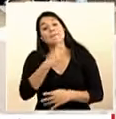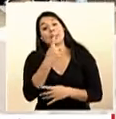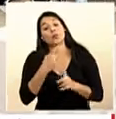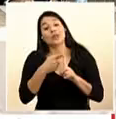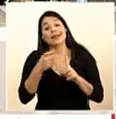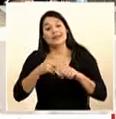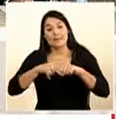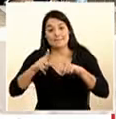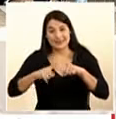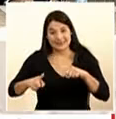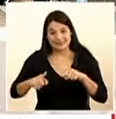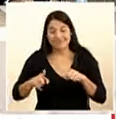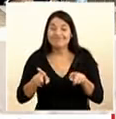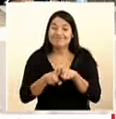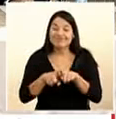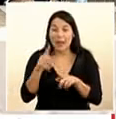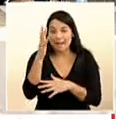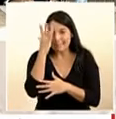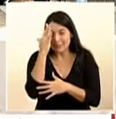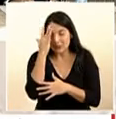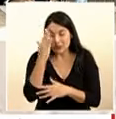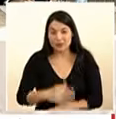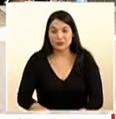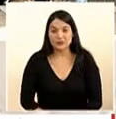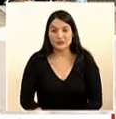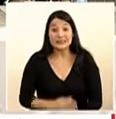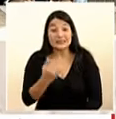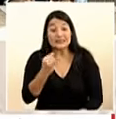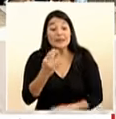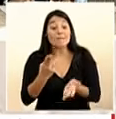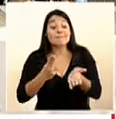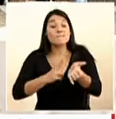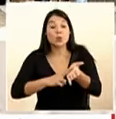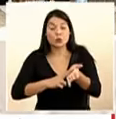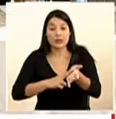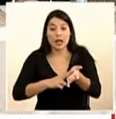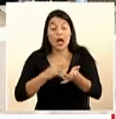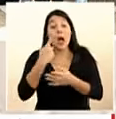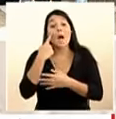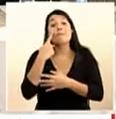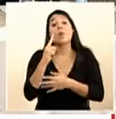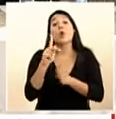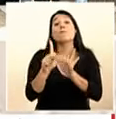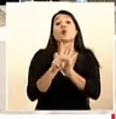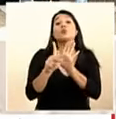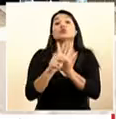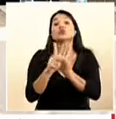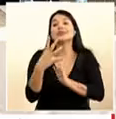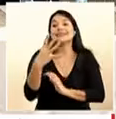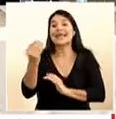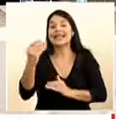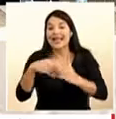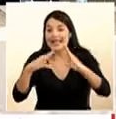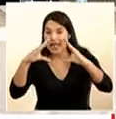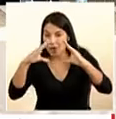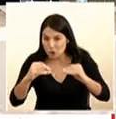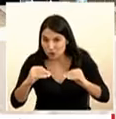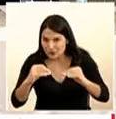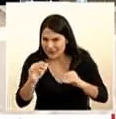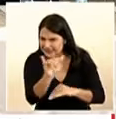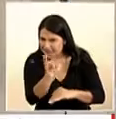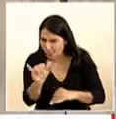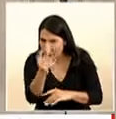celedón y una preocupación también si las multas por la restricción nocturna son las mismas o habrán cambios